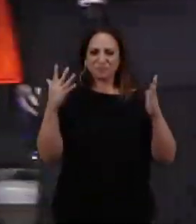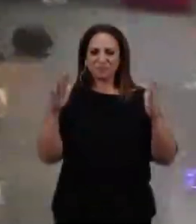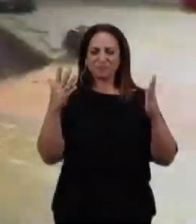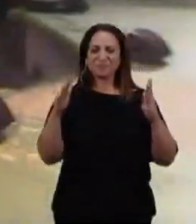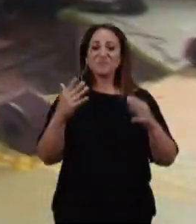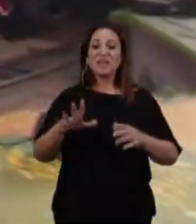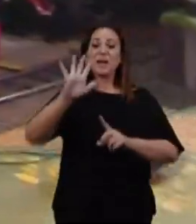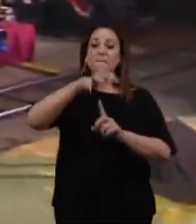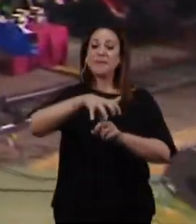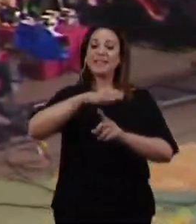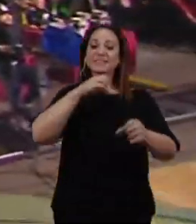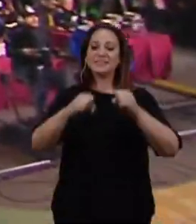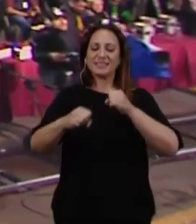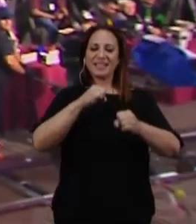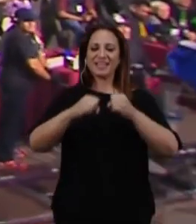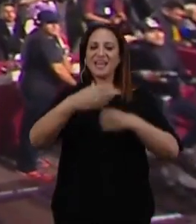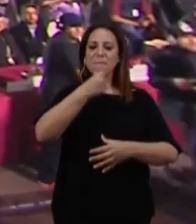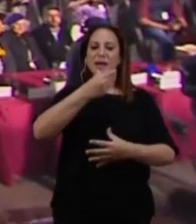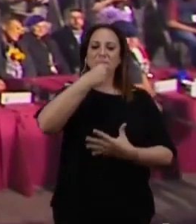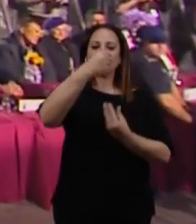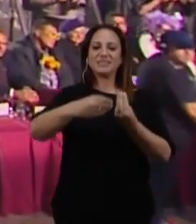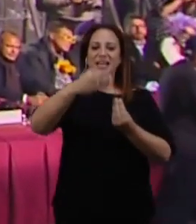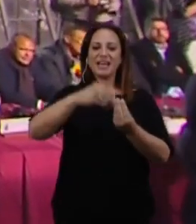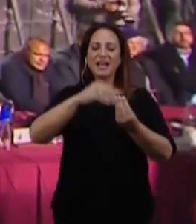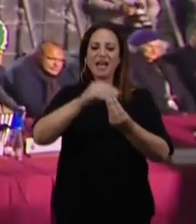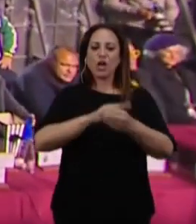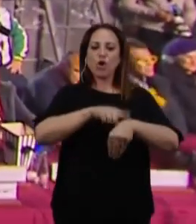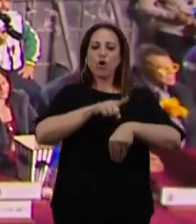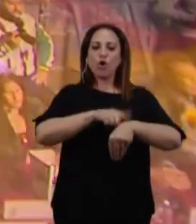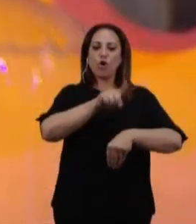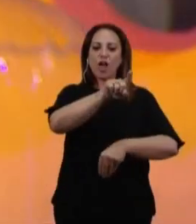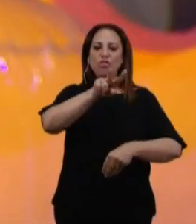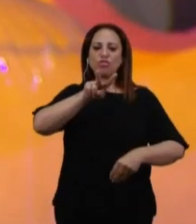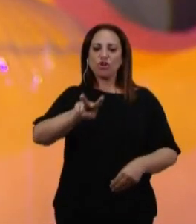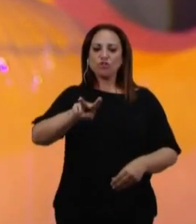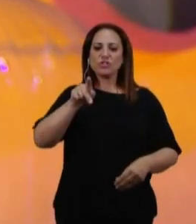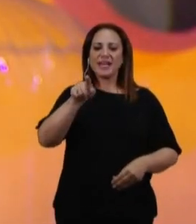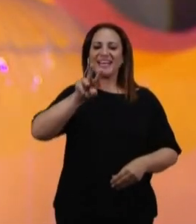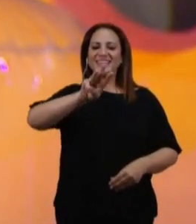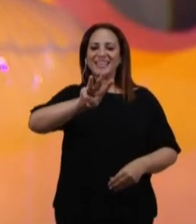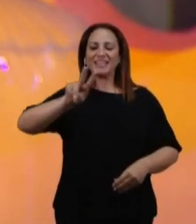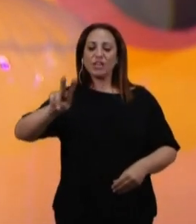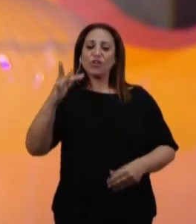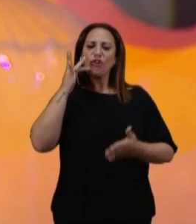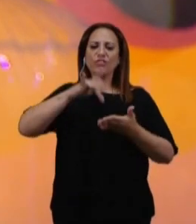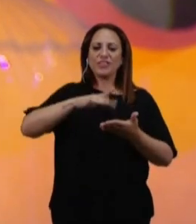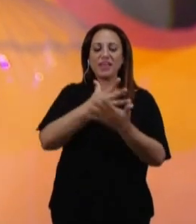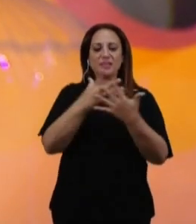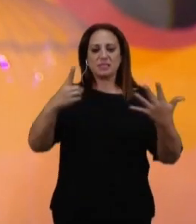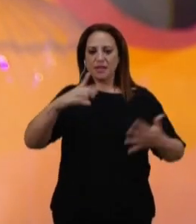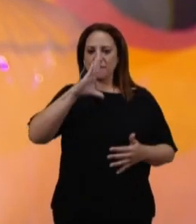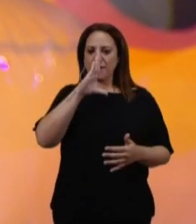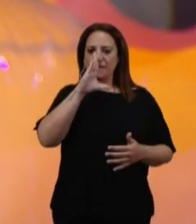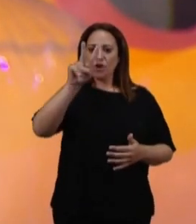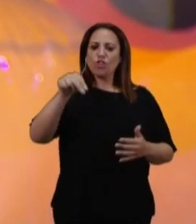En el Parque Santa Catalina, en Las Palmas de Gran Canaria, siendo las 2:32 del día 16 de febrero de 2020,